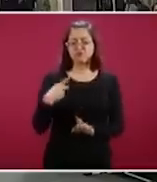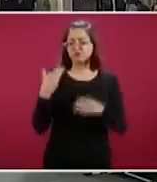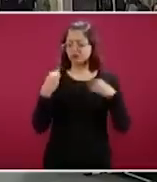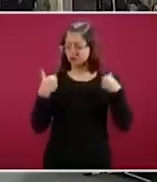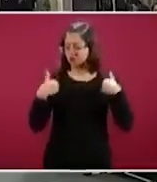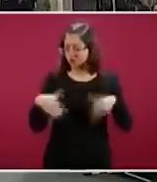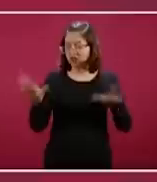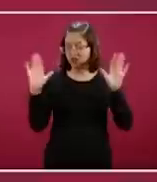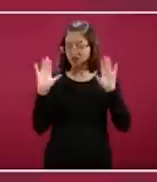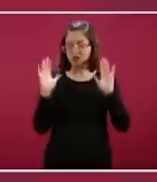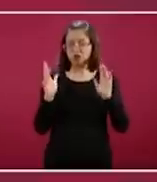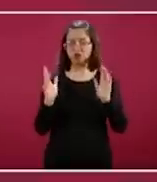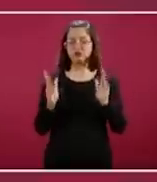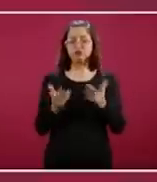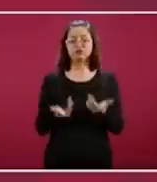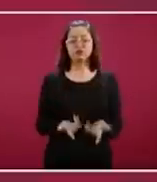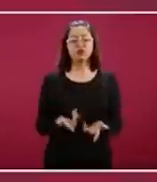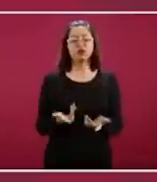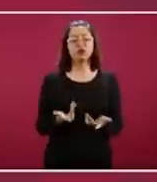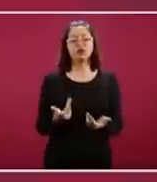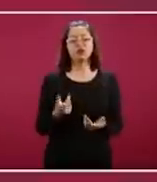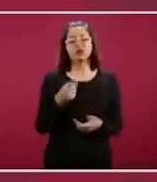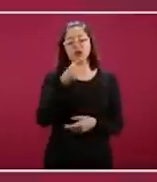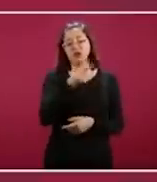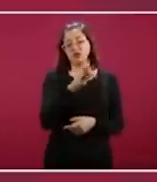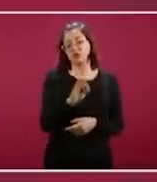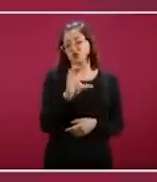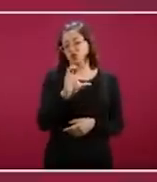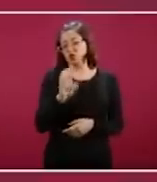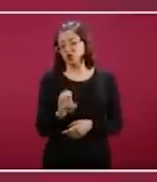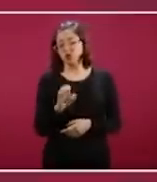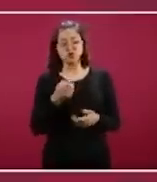reimprimir el Fondo de Cultura Económica